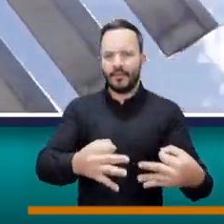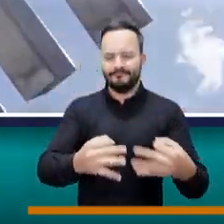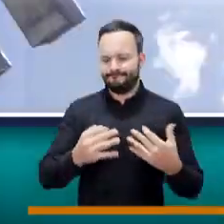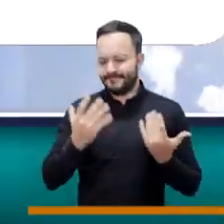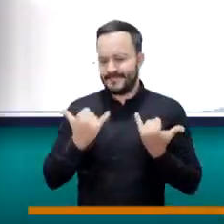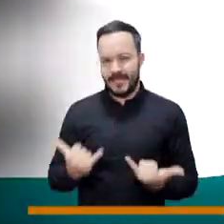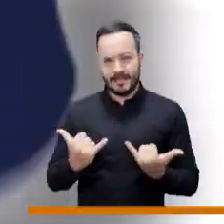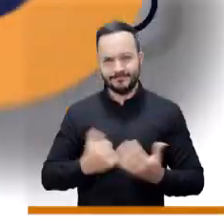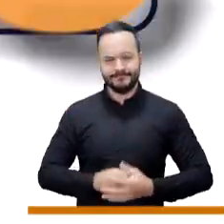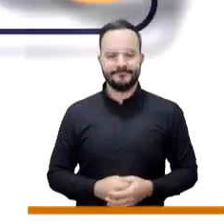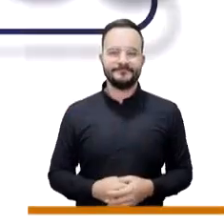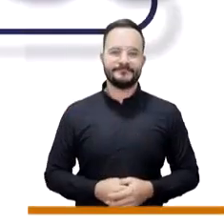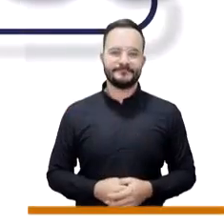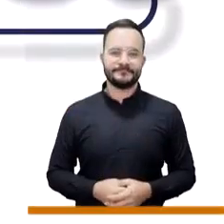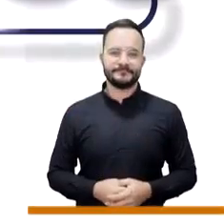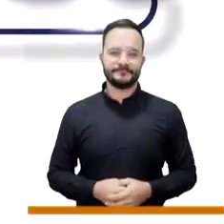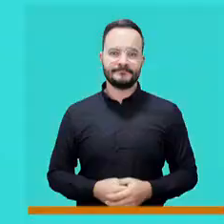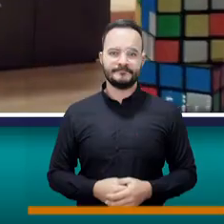da espera.